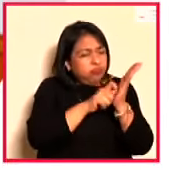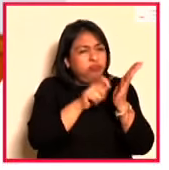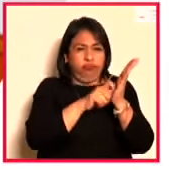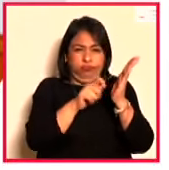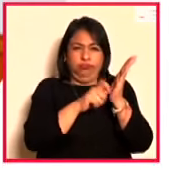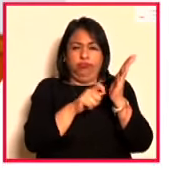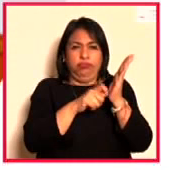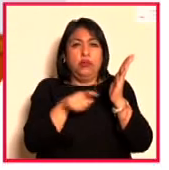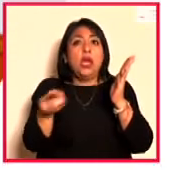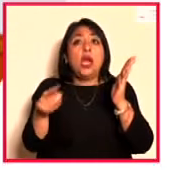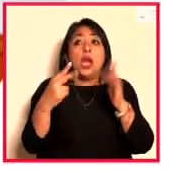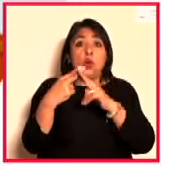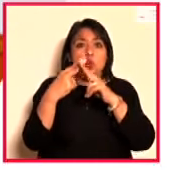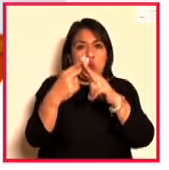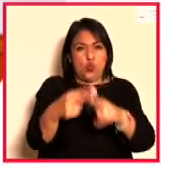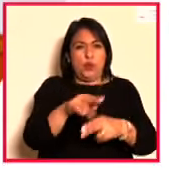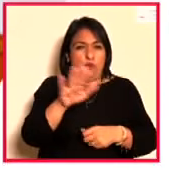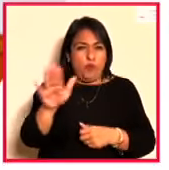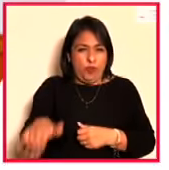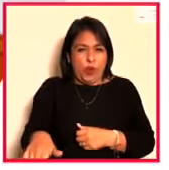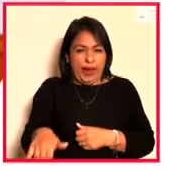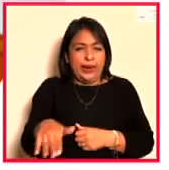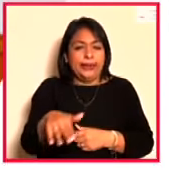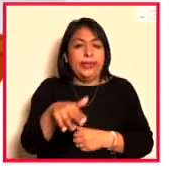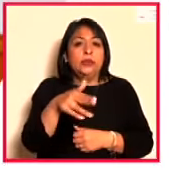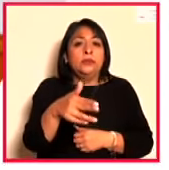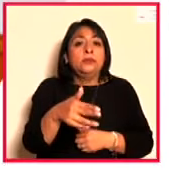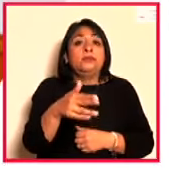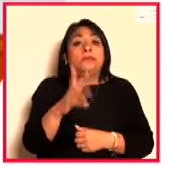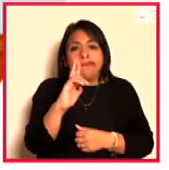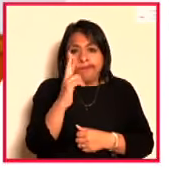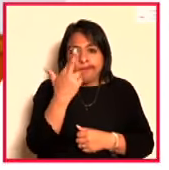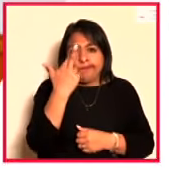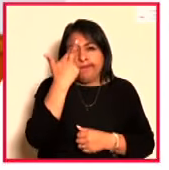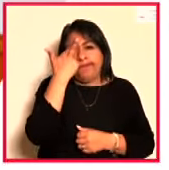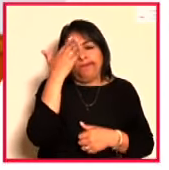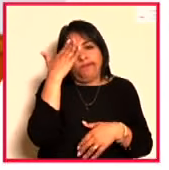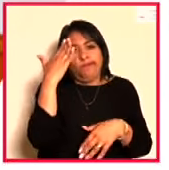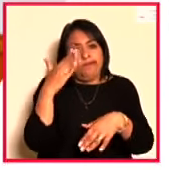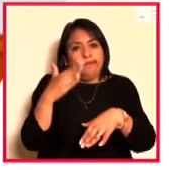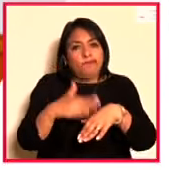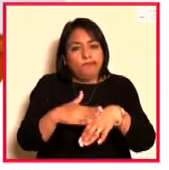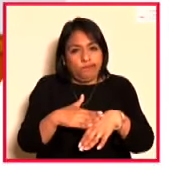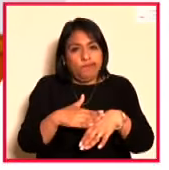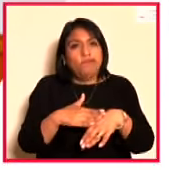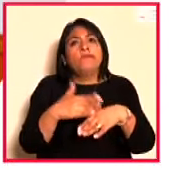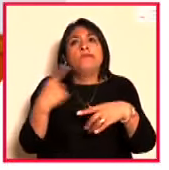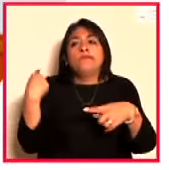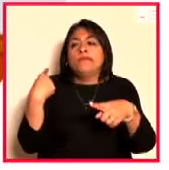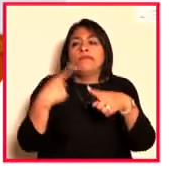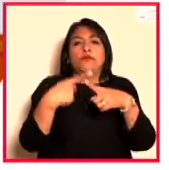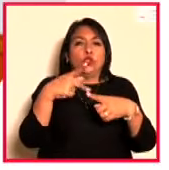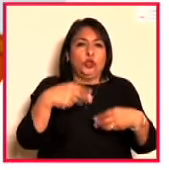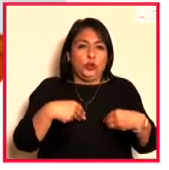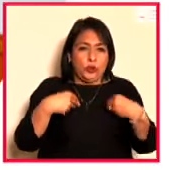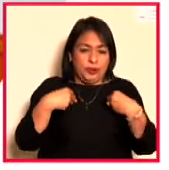En este aniversario luctuoso lo vamos a recordar, una memoria con un recorrido por su vida. Vamos con ella.